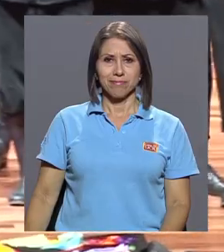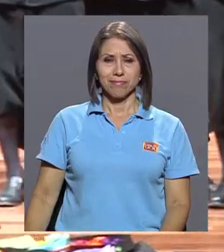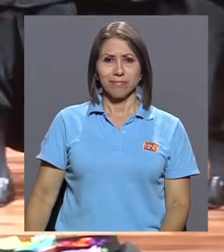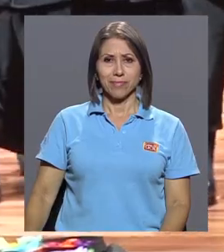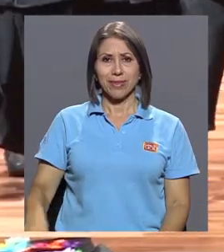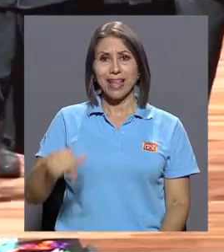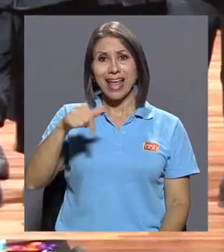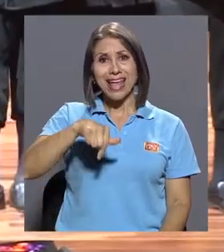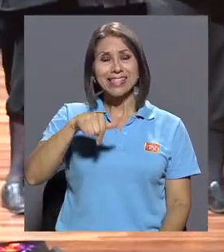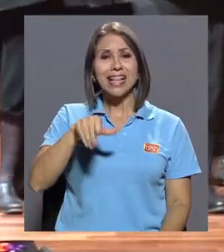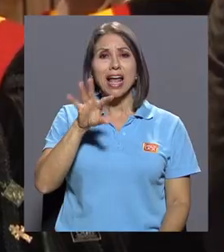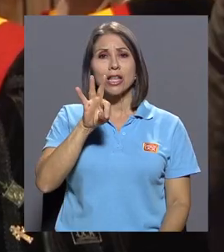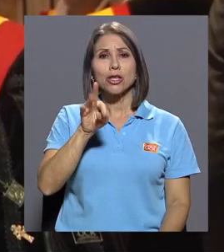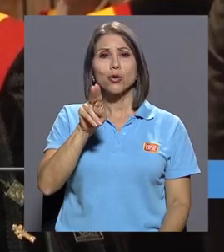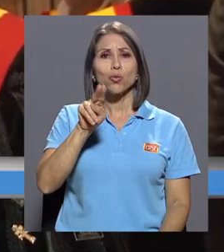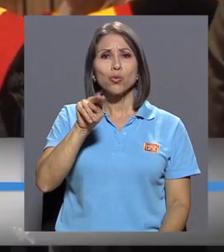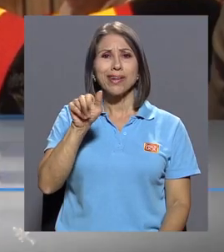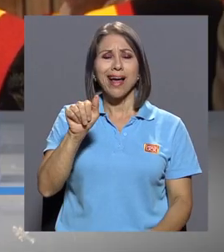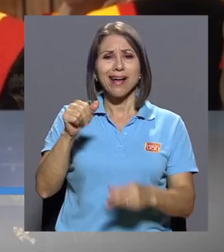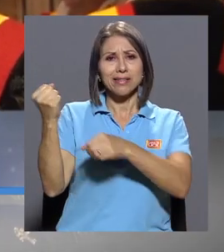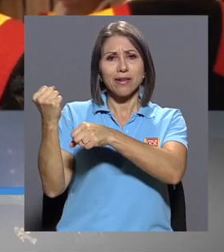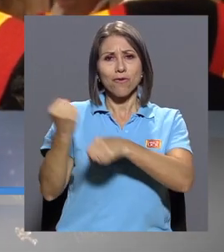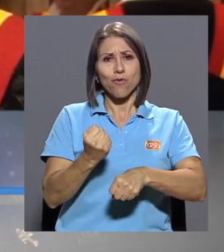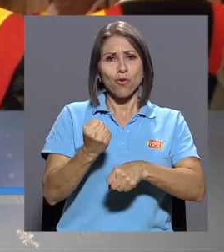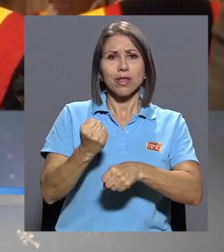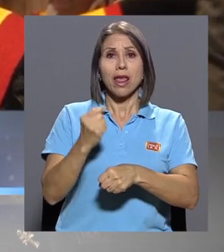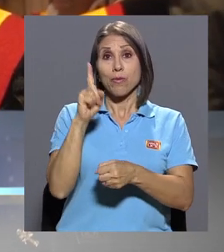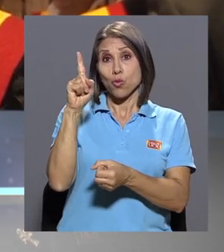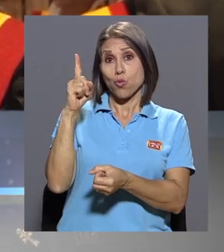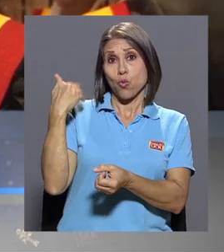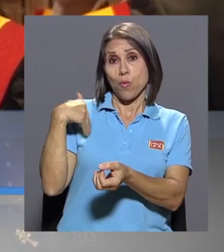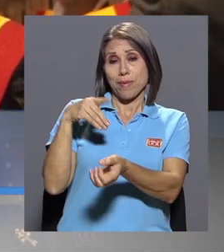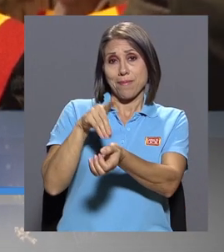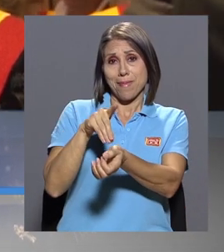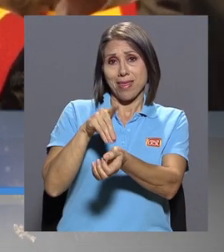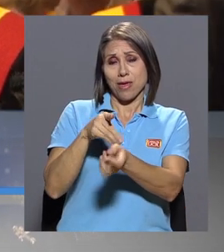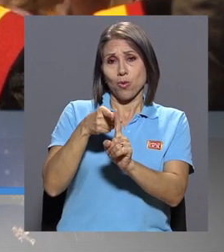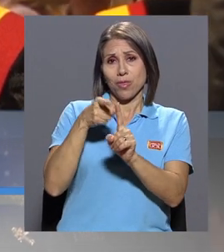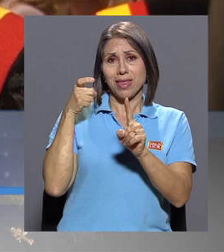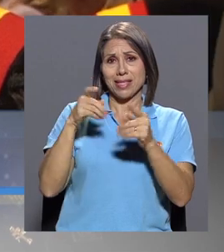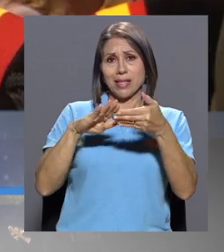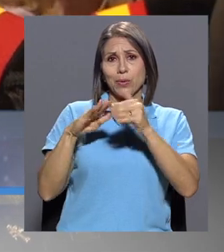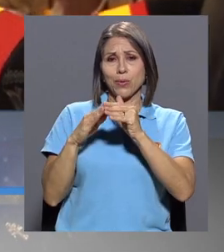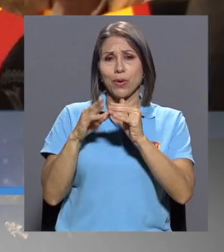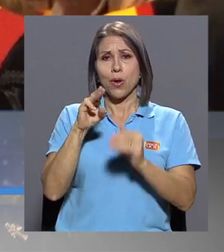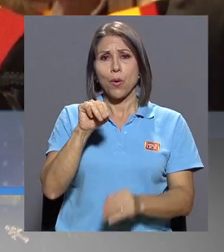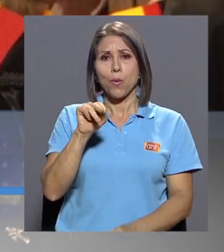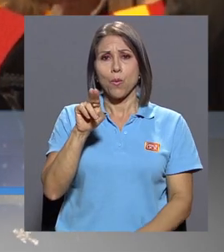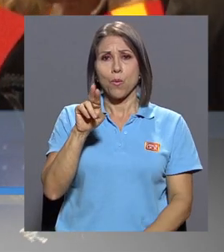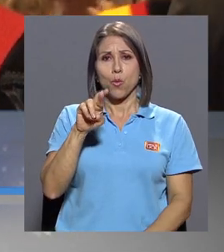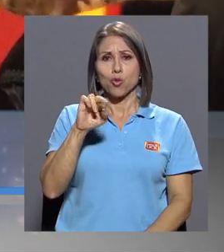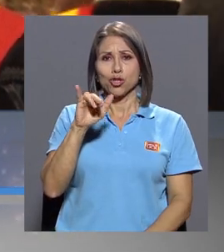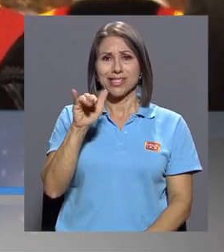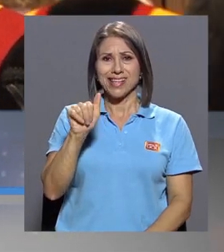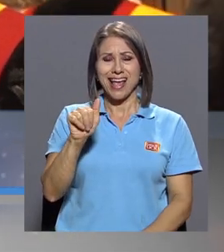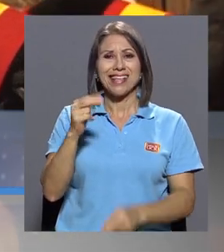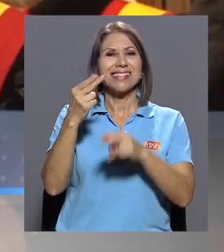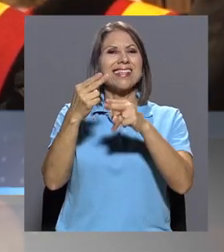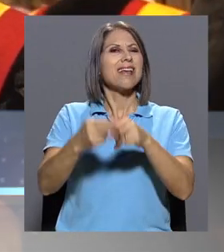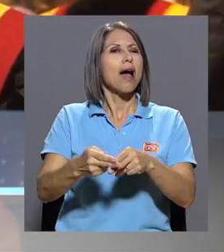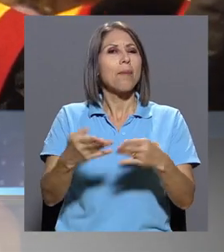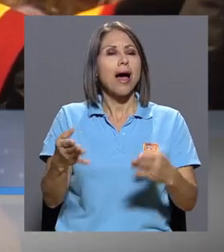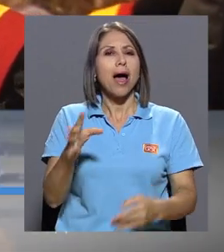Esta Tuna está fundada por un médico de Murcia y se llama